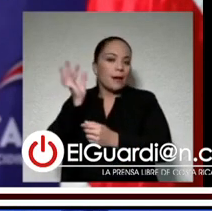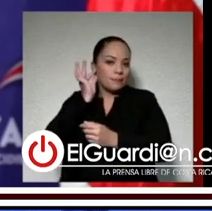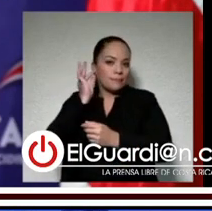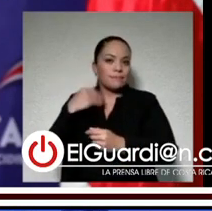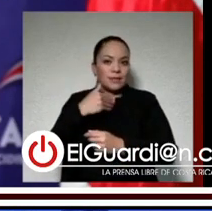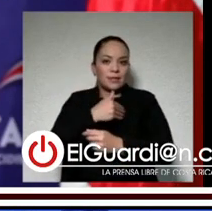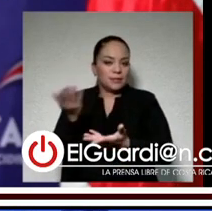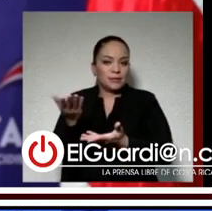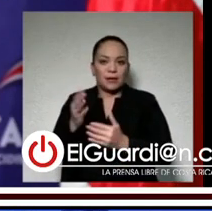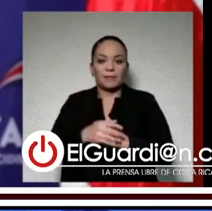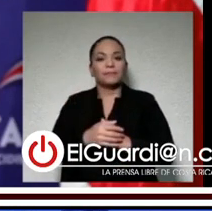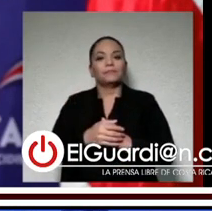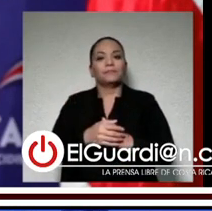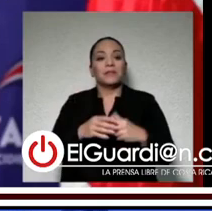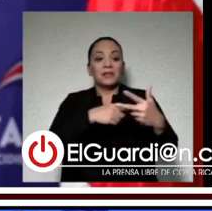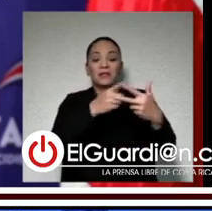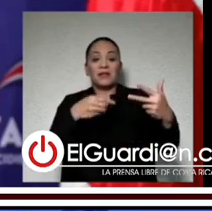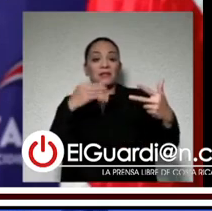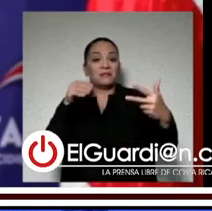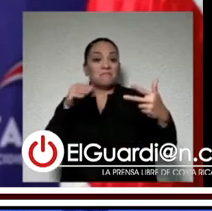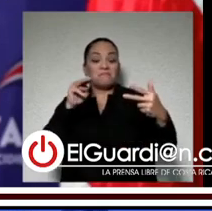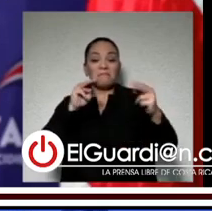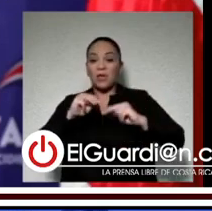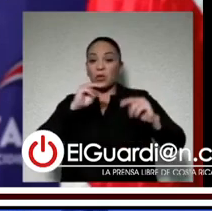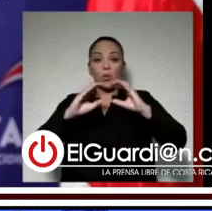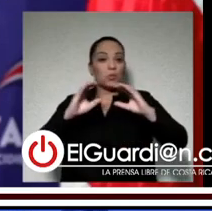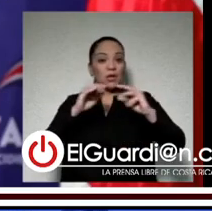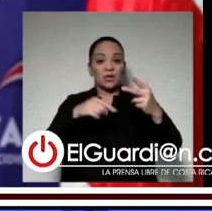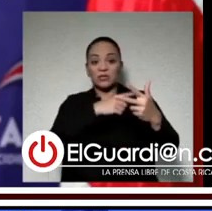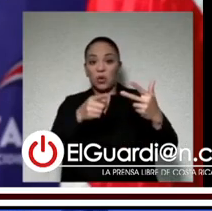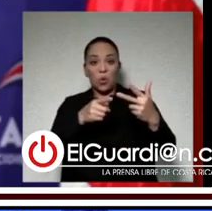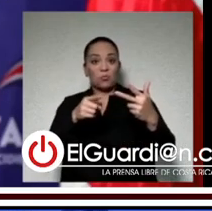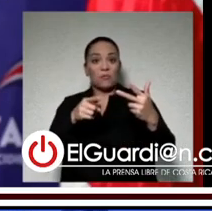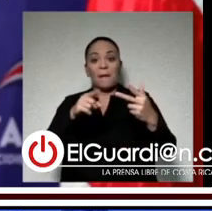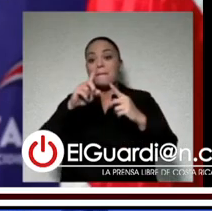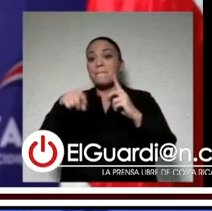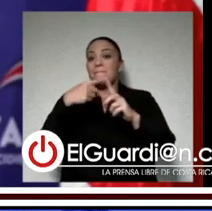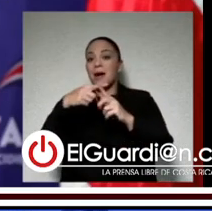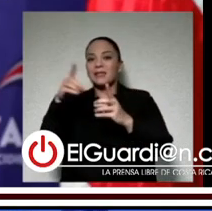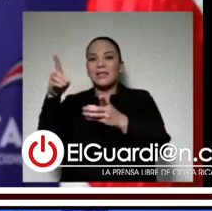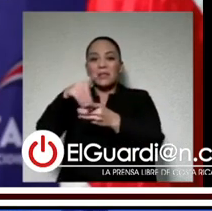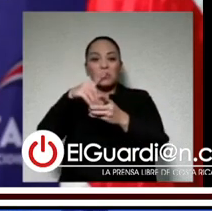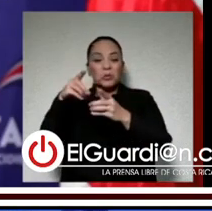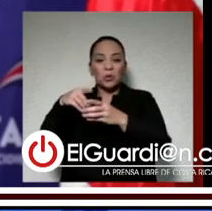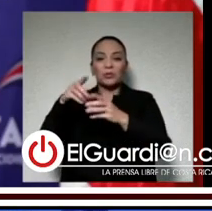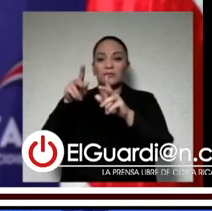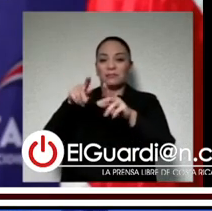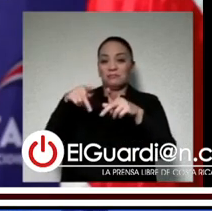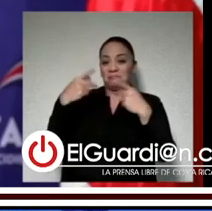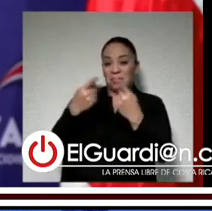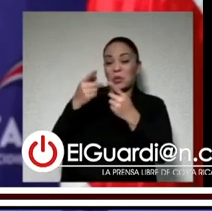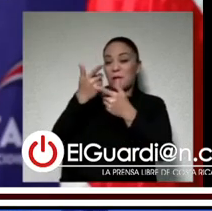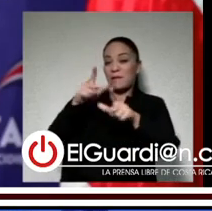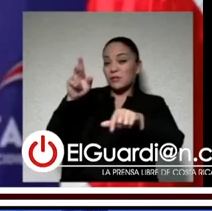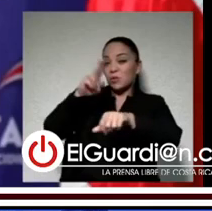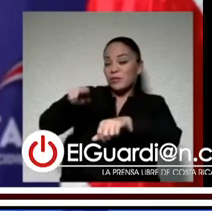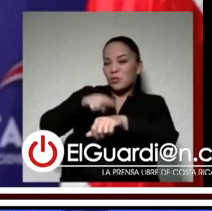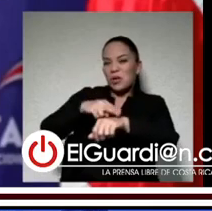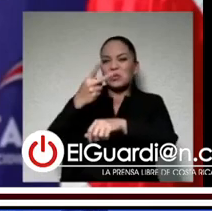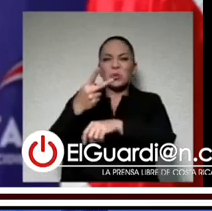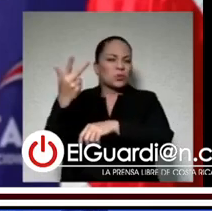no lo respetaron esos tres medios y esos diputados de Liberación, como digo, son dos o